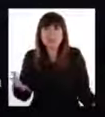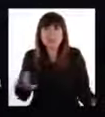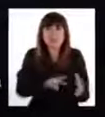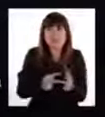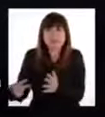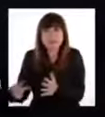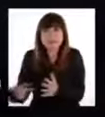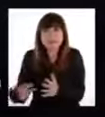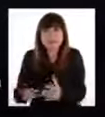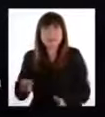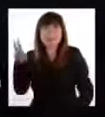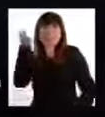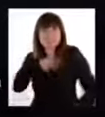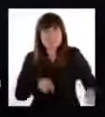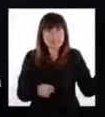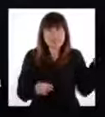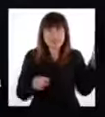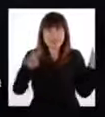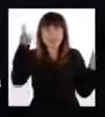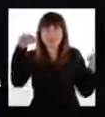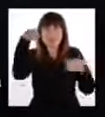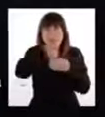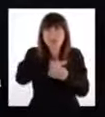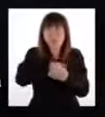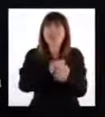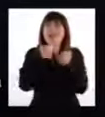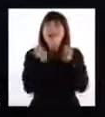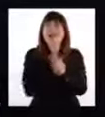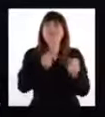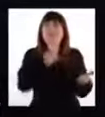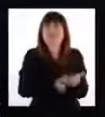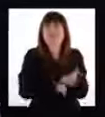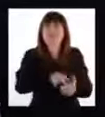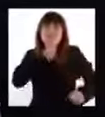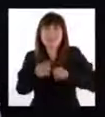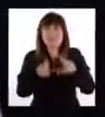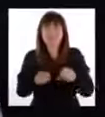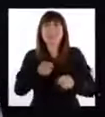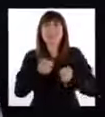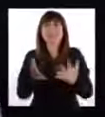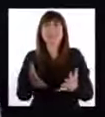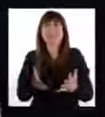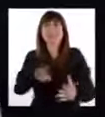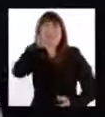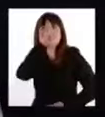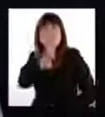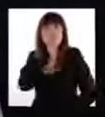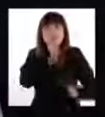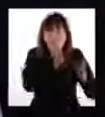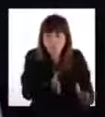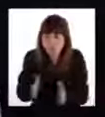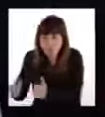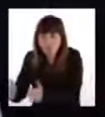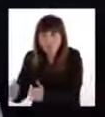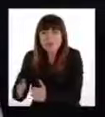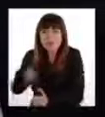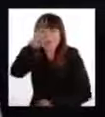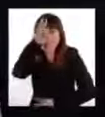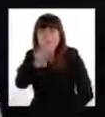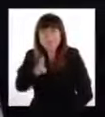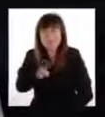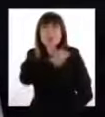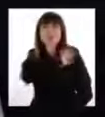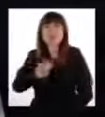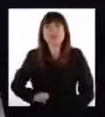una segunda vuelta sin la izquierda genera un cambio de verdad la defensa de la libertad el respeto del orden el respeto